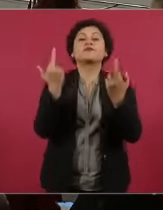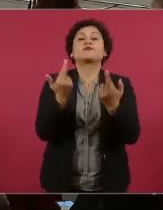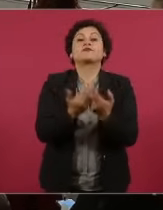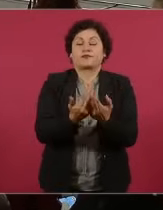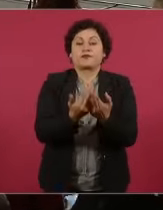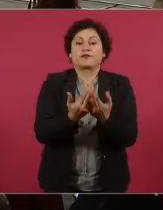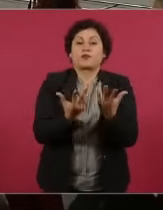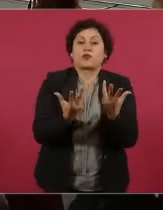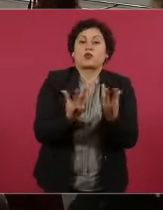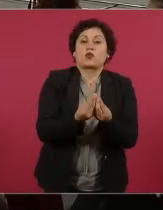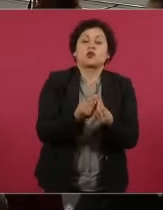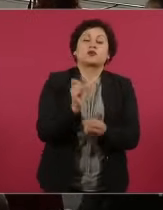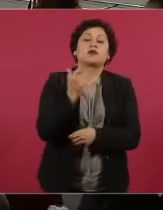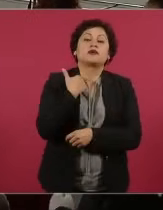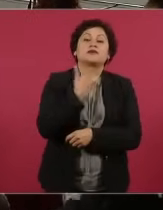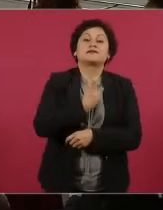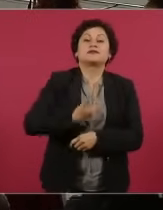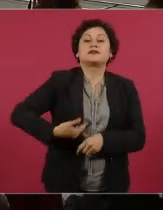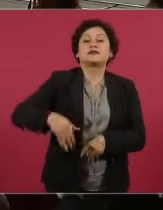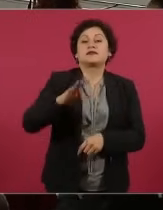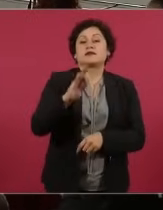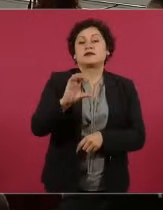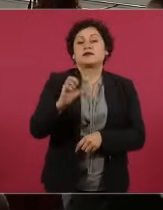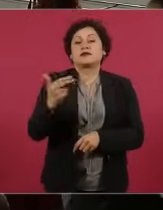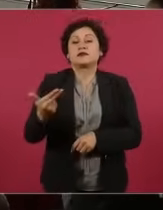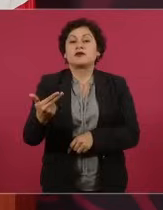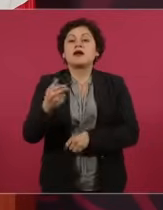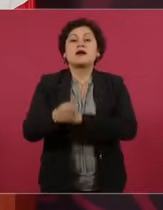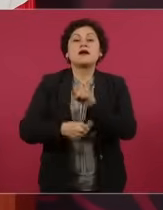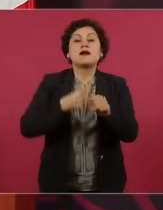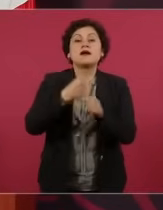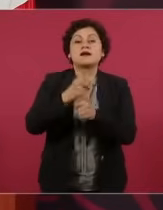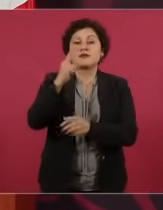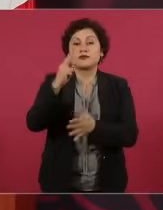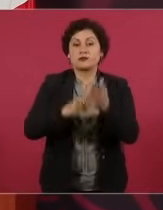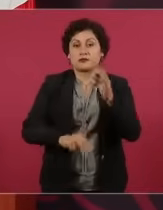con Calderón en el 2011 para no hablar